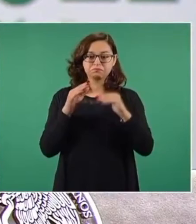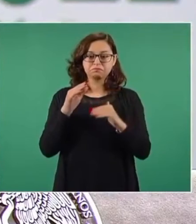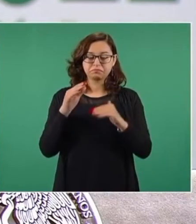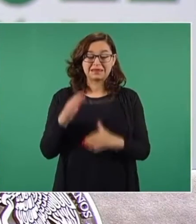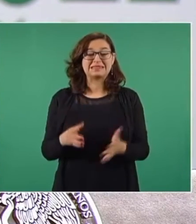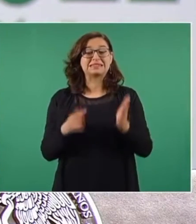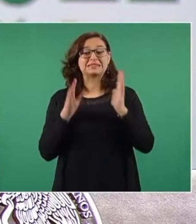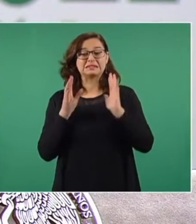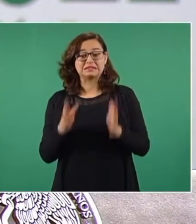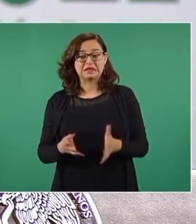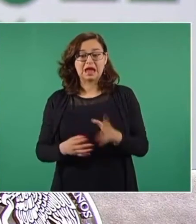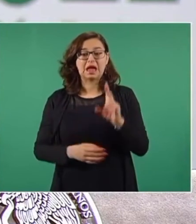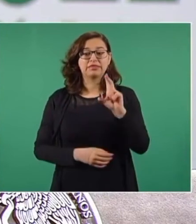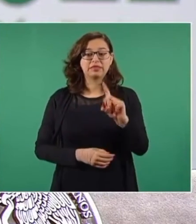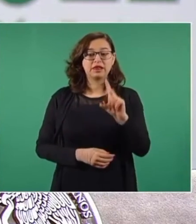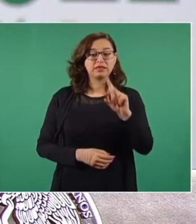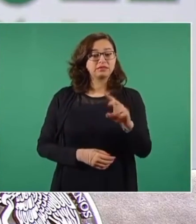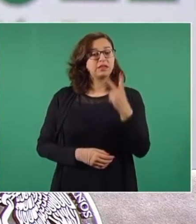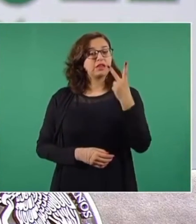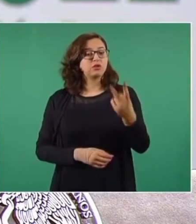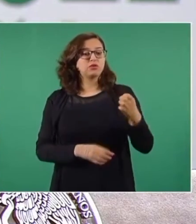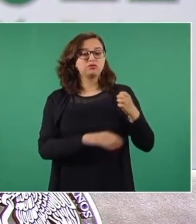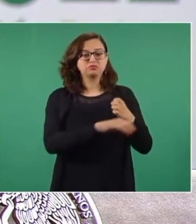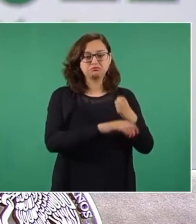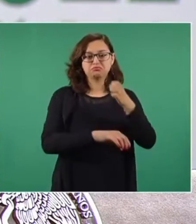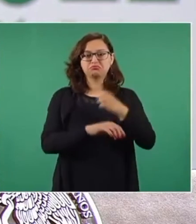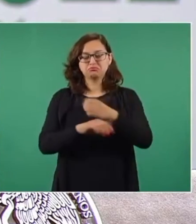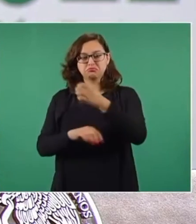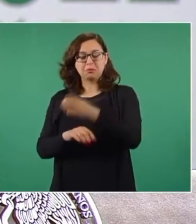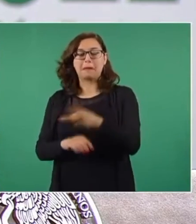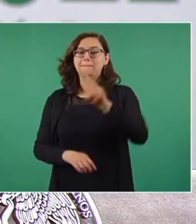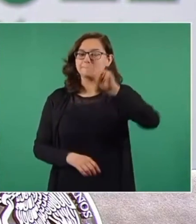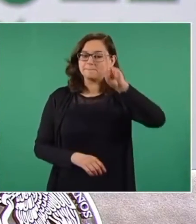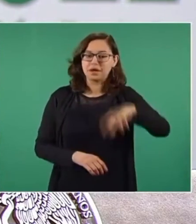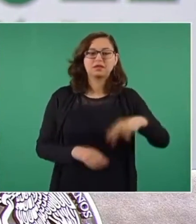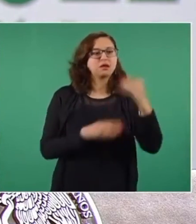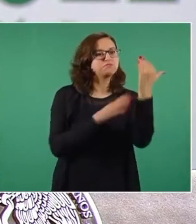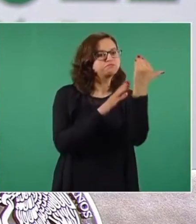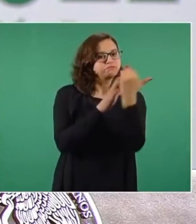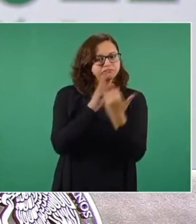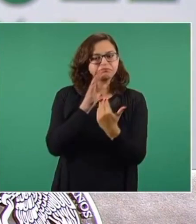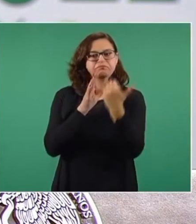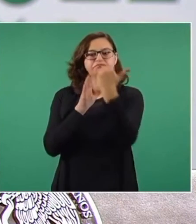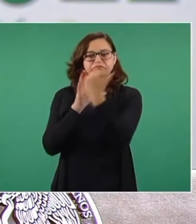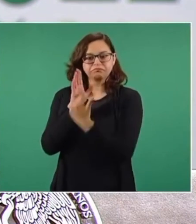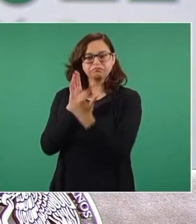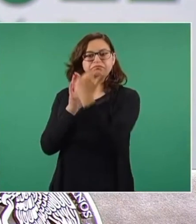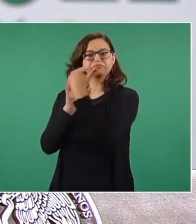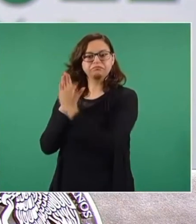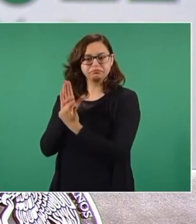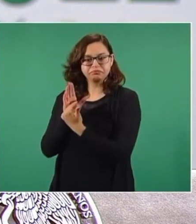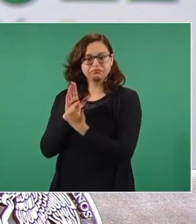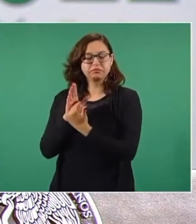incremento con respecto a casos de COVID-19 en menores de edad. Noticias TVT